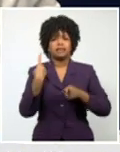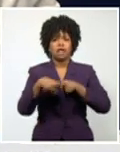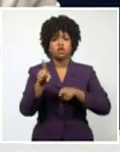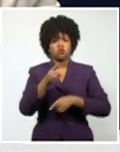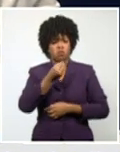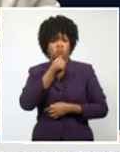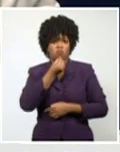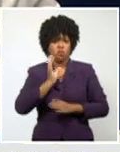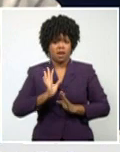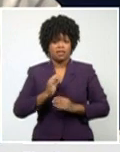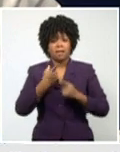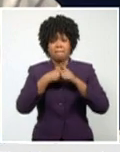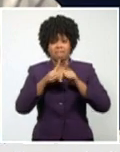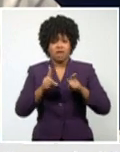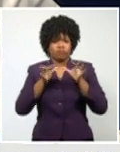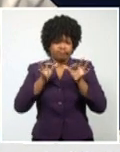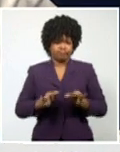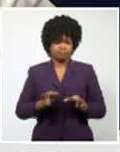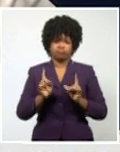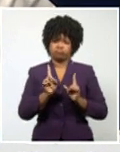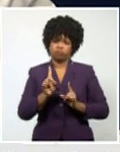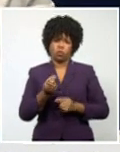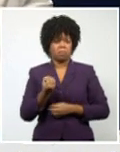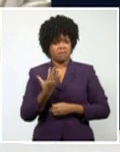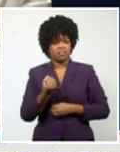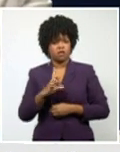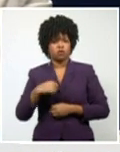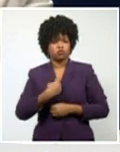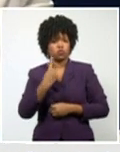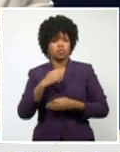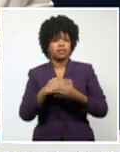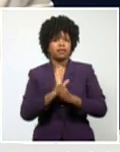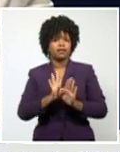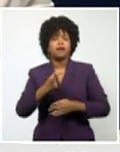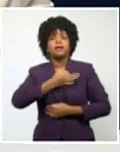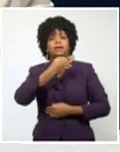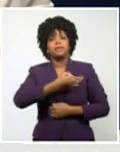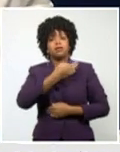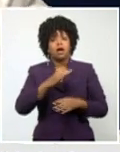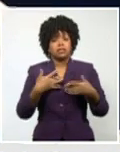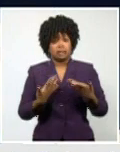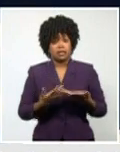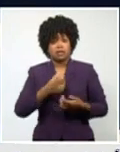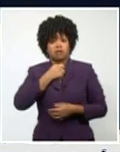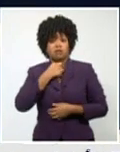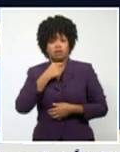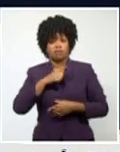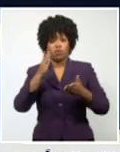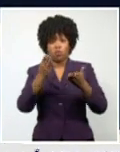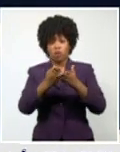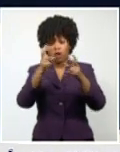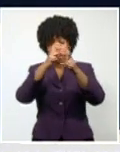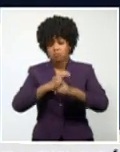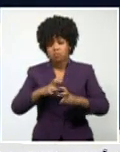producir, pero realmente no es así. Nosotros aquí un día explicamos que si los estudios filogenéticos que se